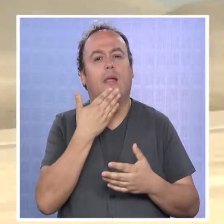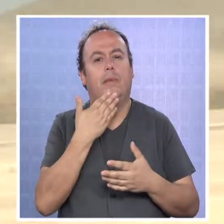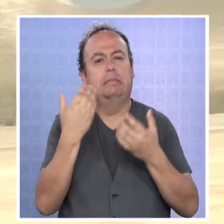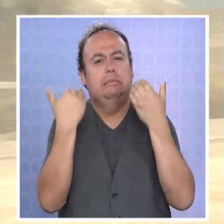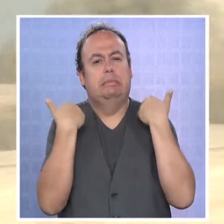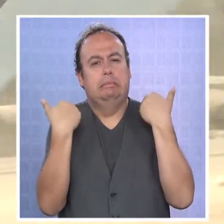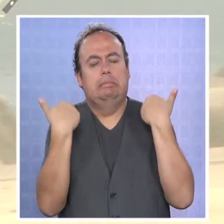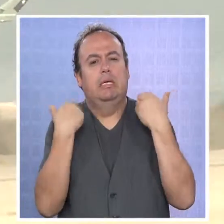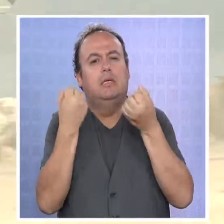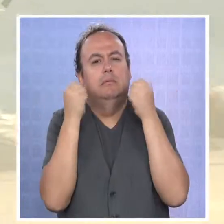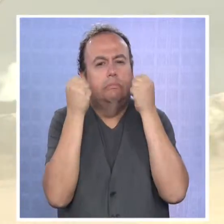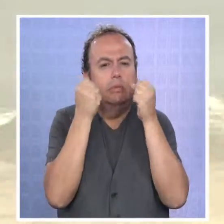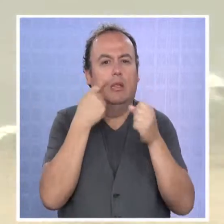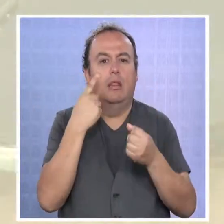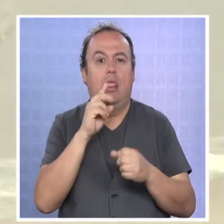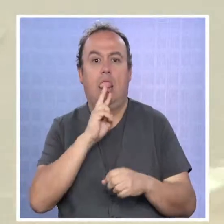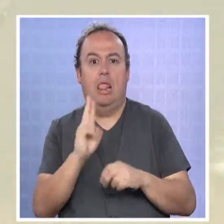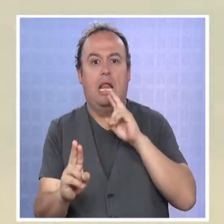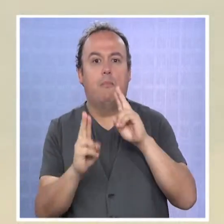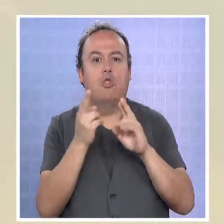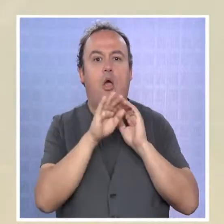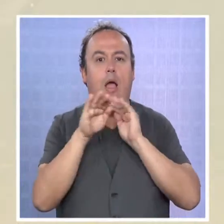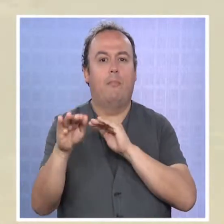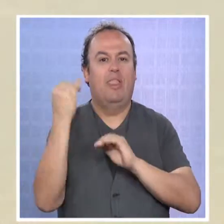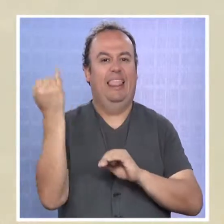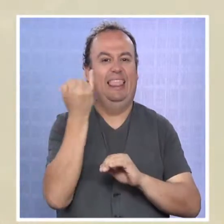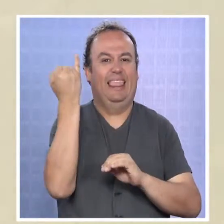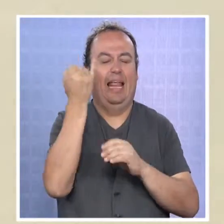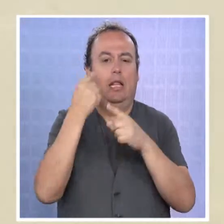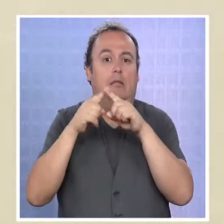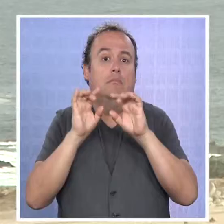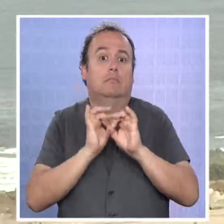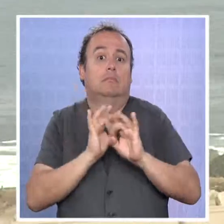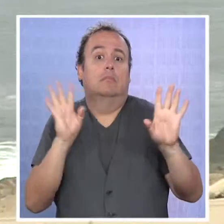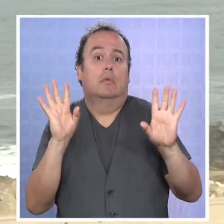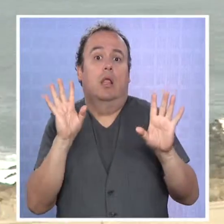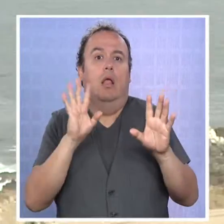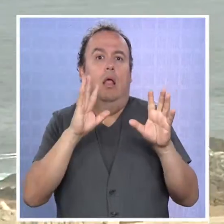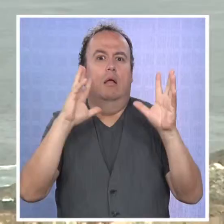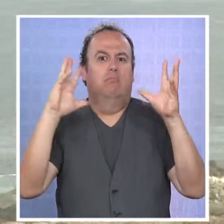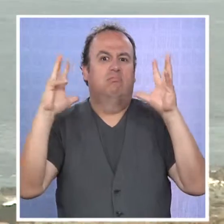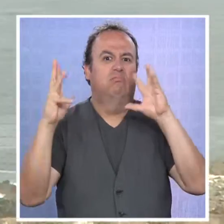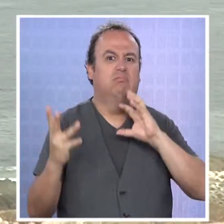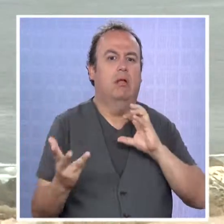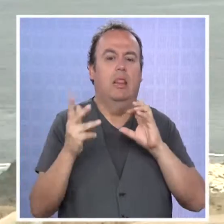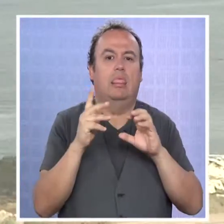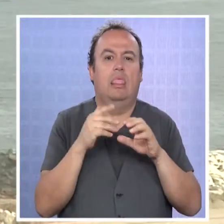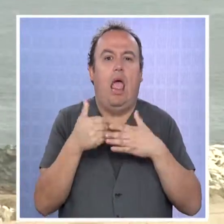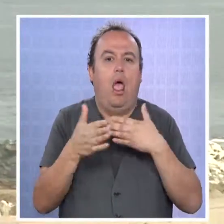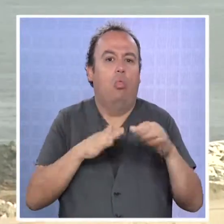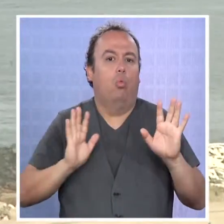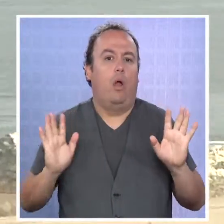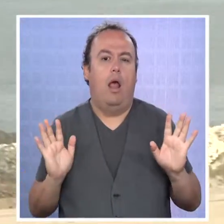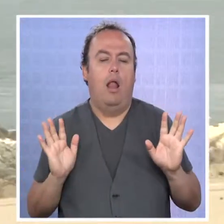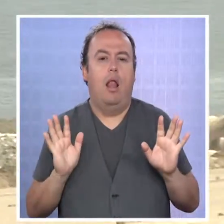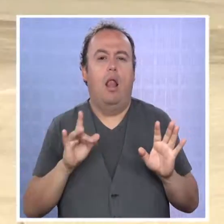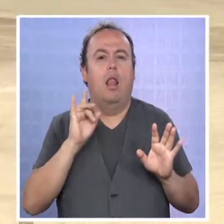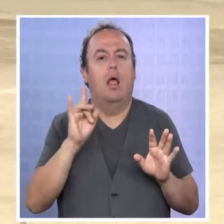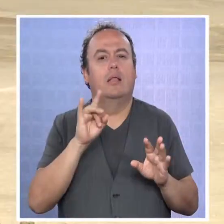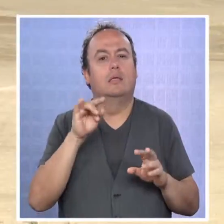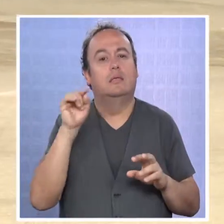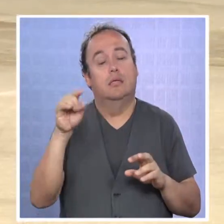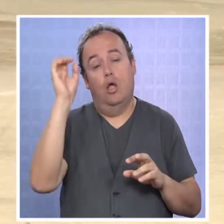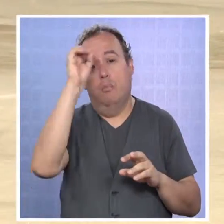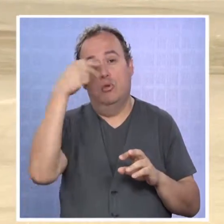de respuesta para brindar apoyo internacional en caso de desastres naturales, una inquietud que, según Alamán, vienen tratando